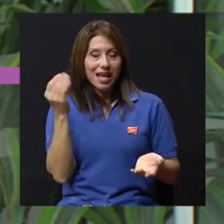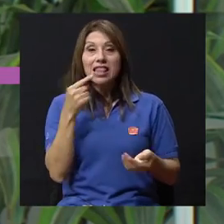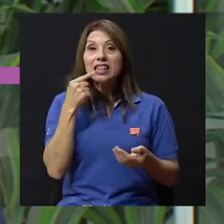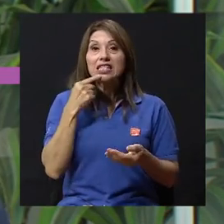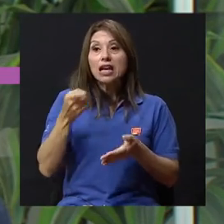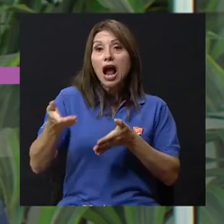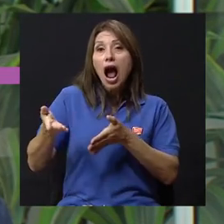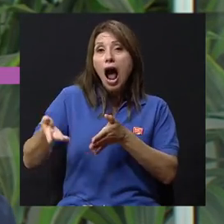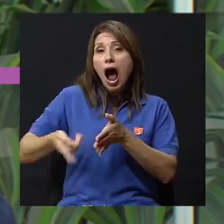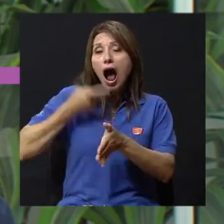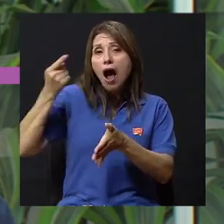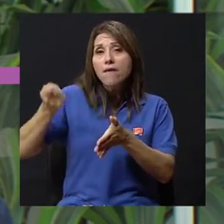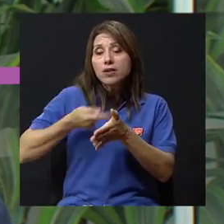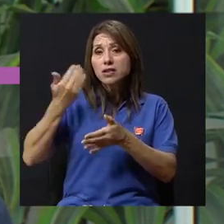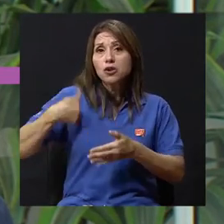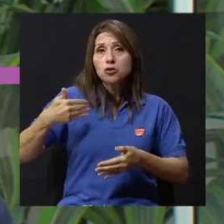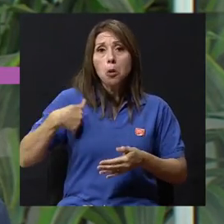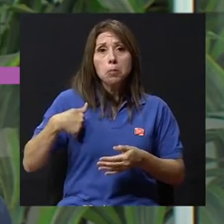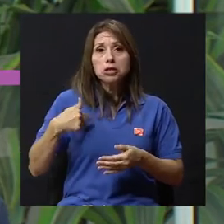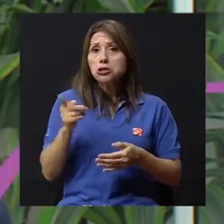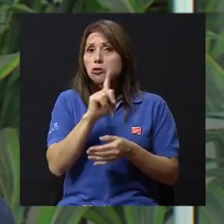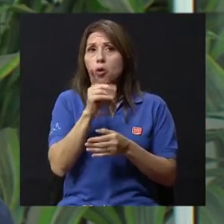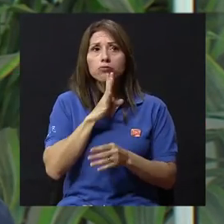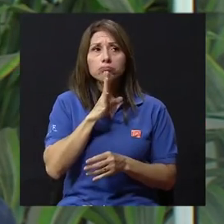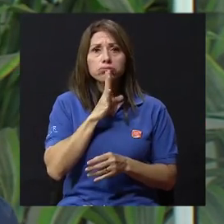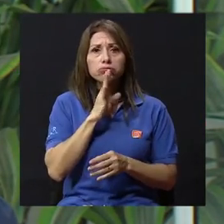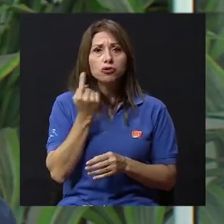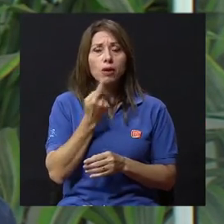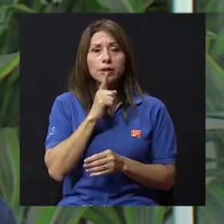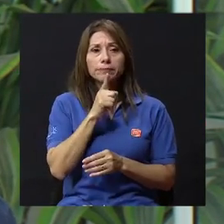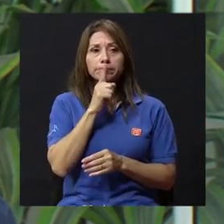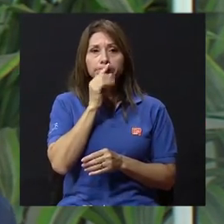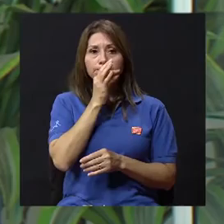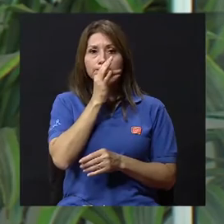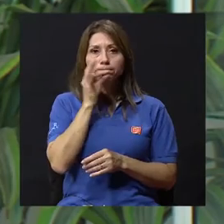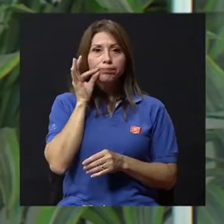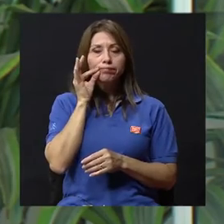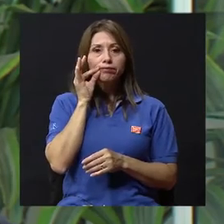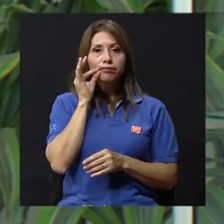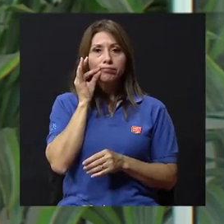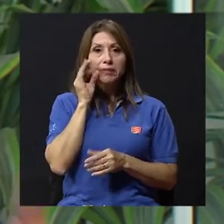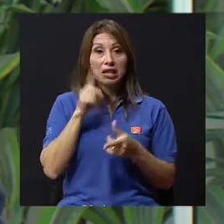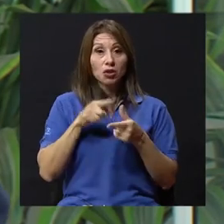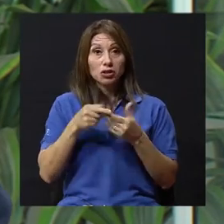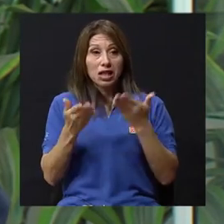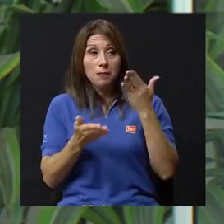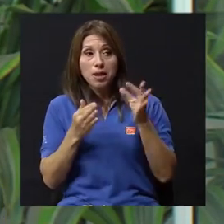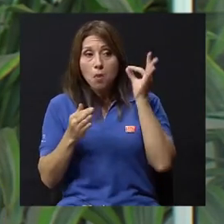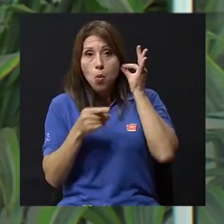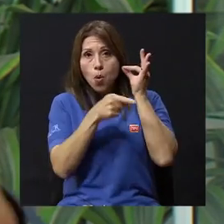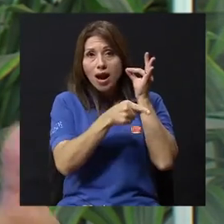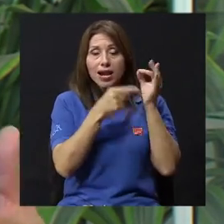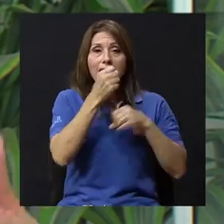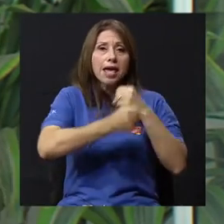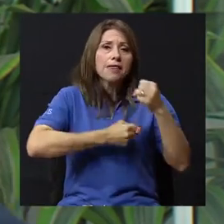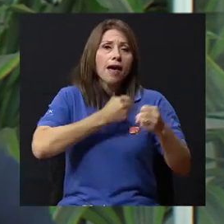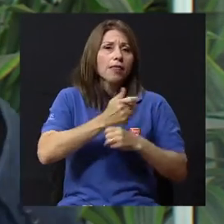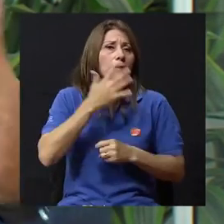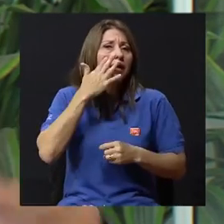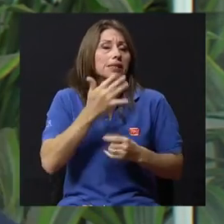no vuelven a hablar, se callan y se encierran. Entonces, mientras ella está en una edad parecida y ahora ella